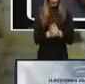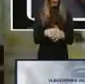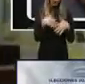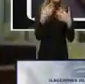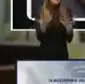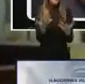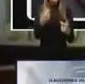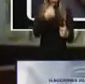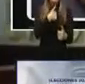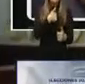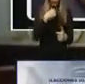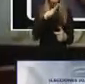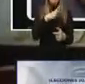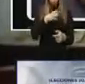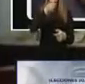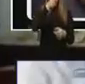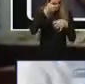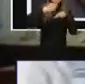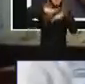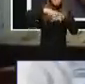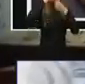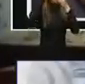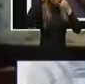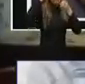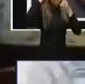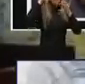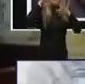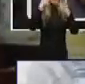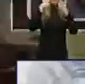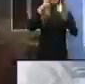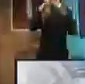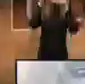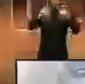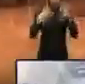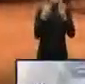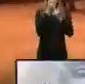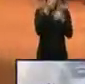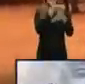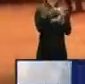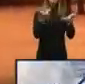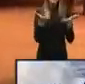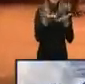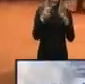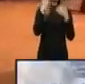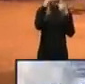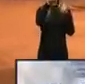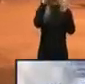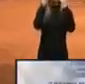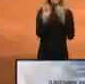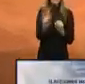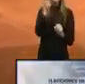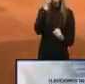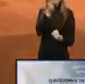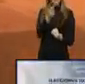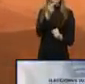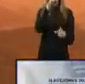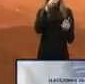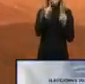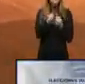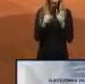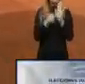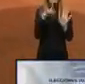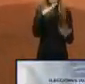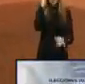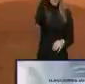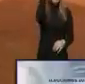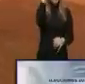pues estoy ampliando un poco el panorama de lo que está ocurriendo en este punto para que ustedes vean también y tengan una idea de todo